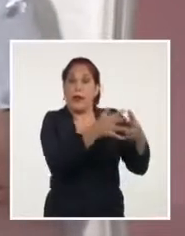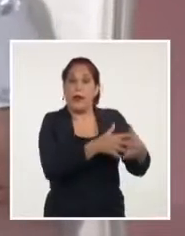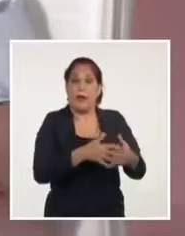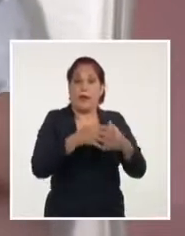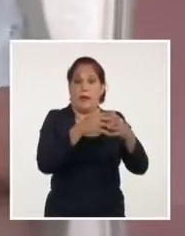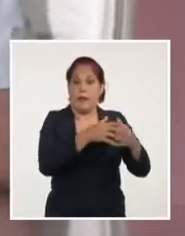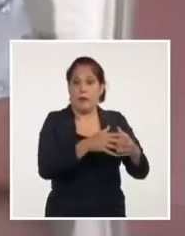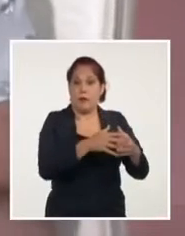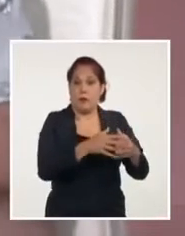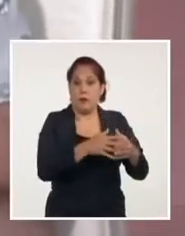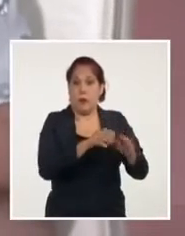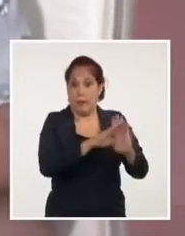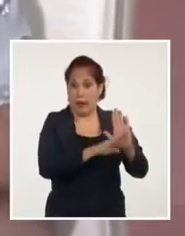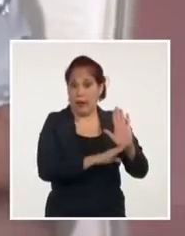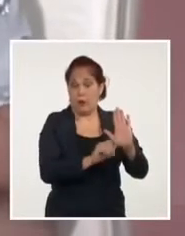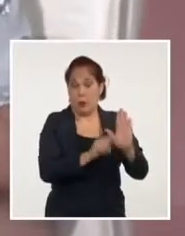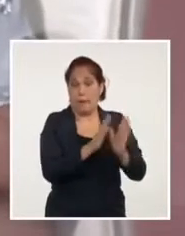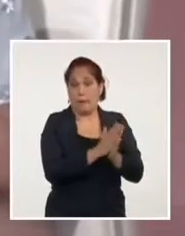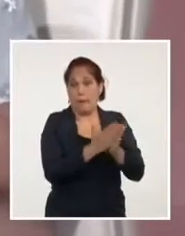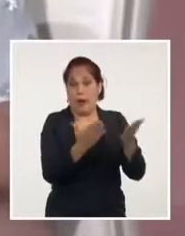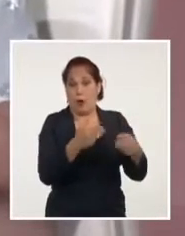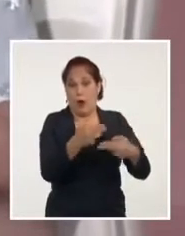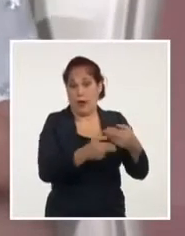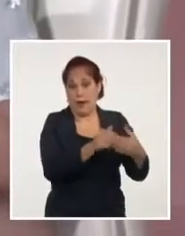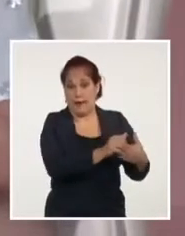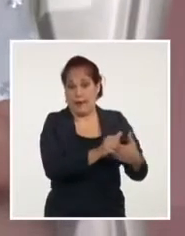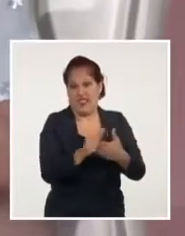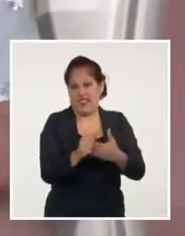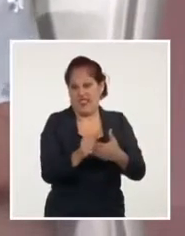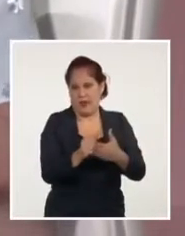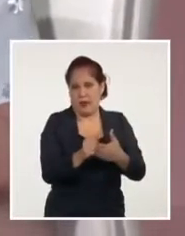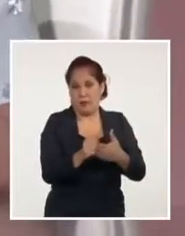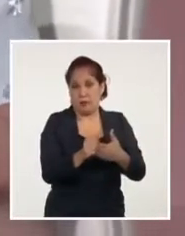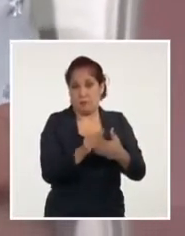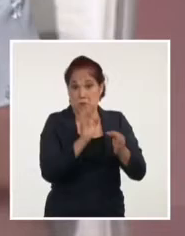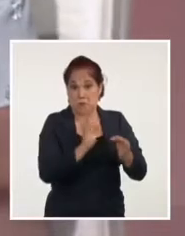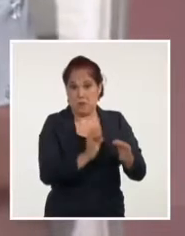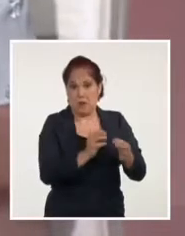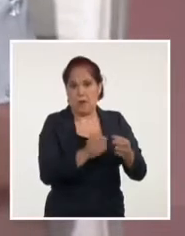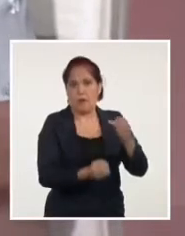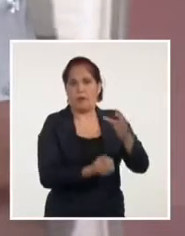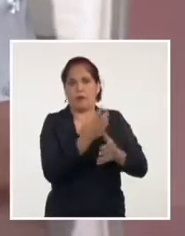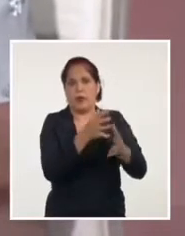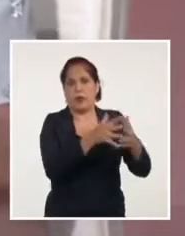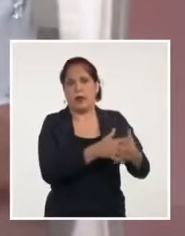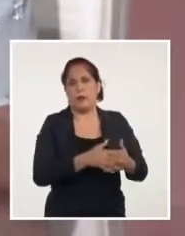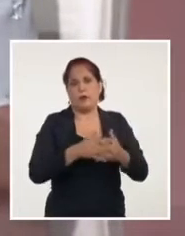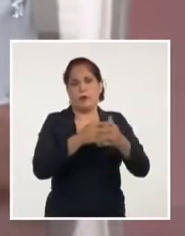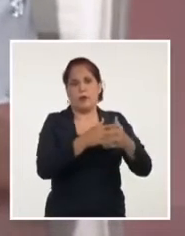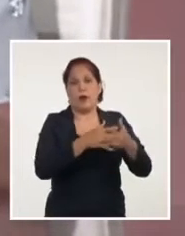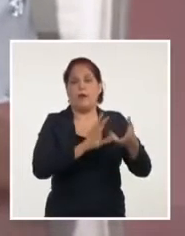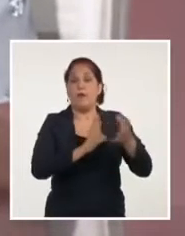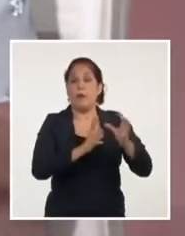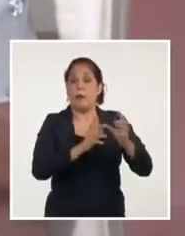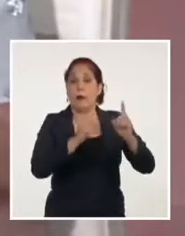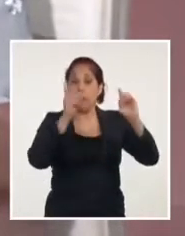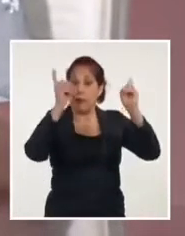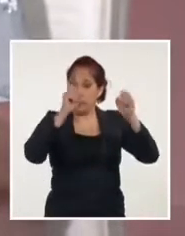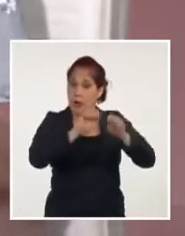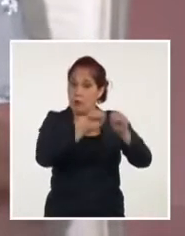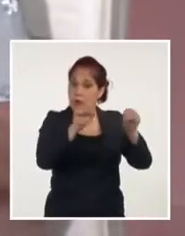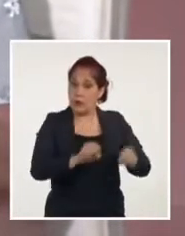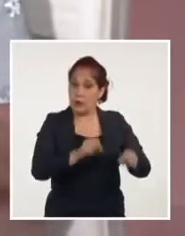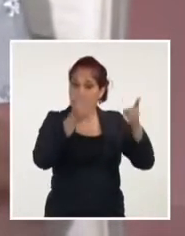doctrinas, bueno, incluso de este manual que estamos asistiendo acá, es un sistema político que ha